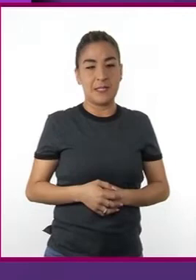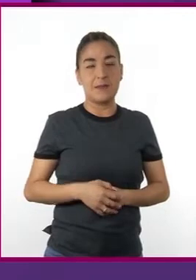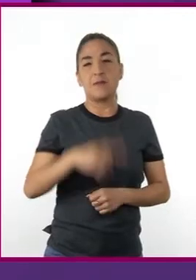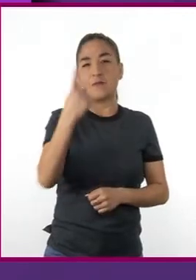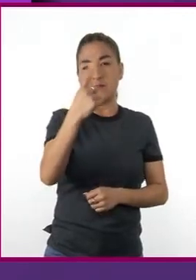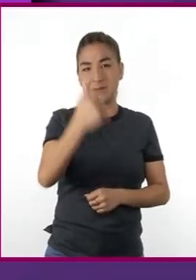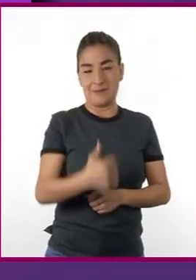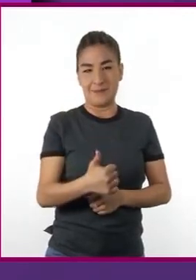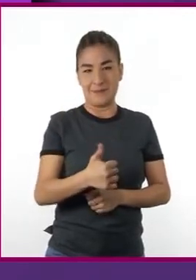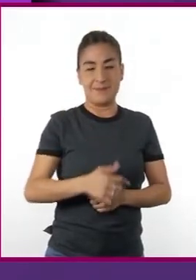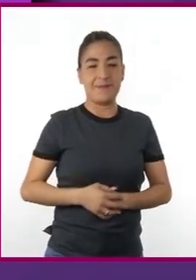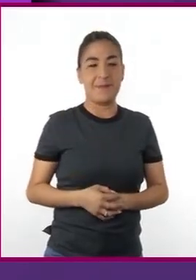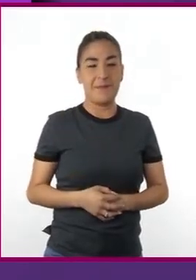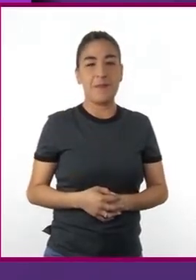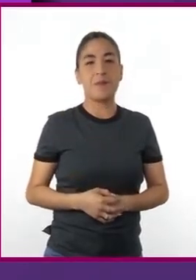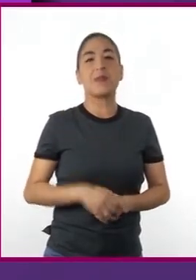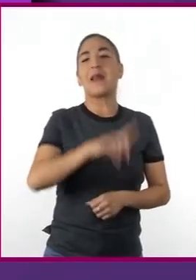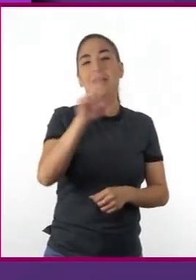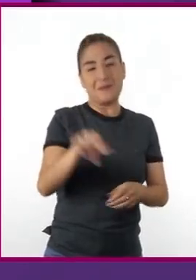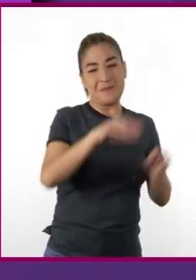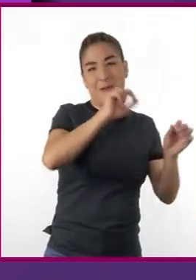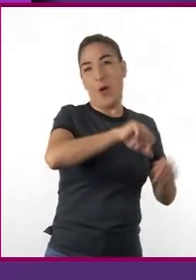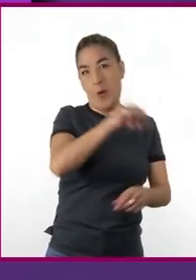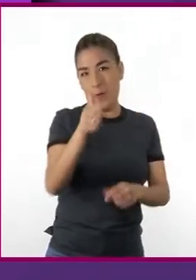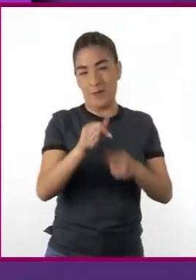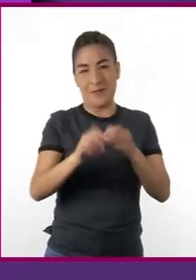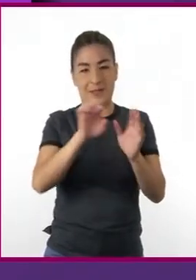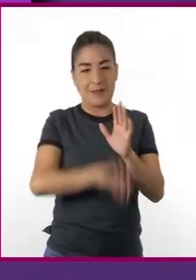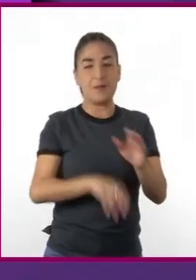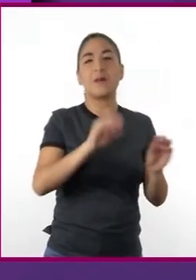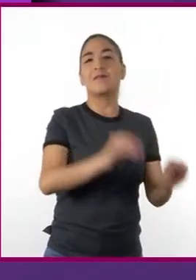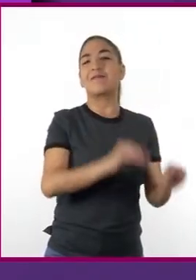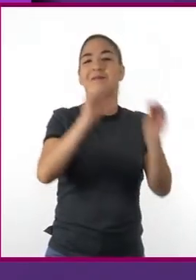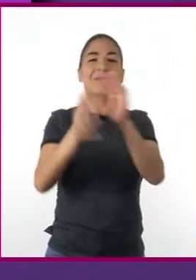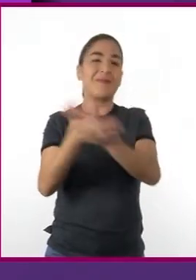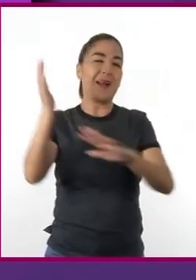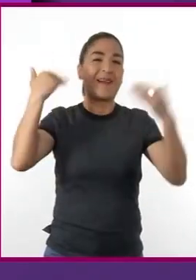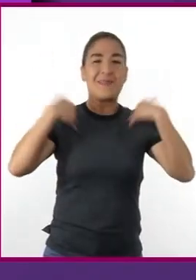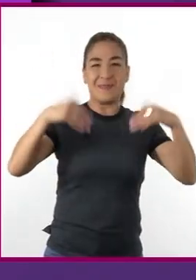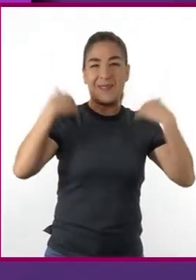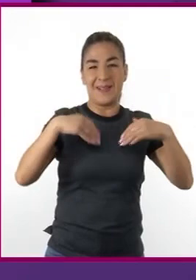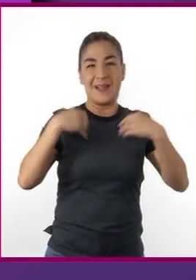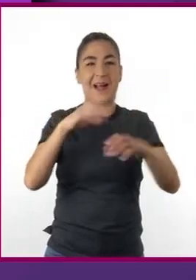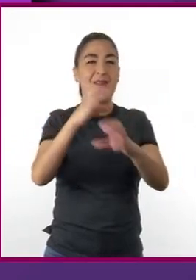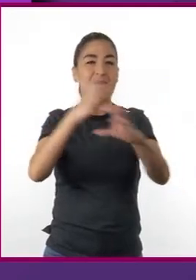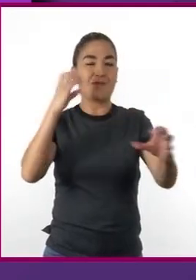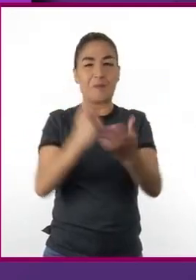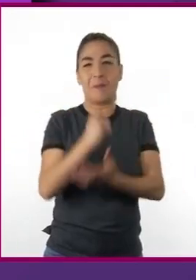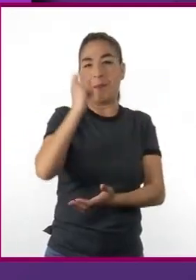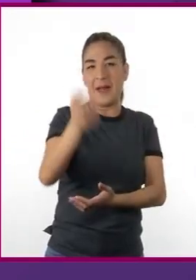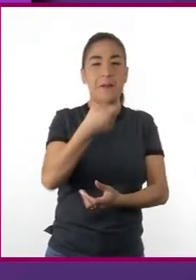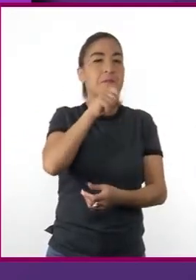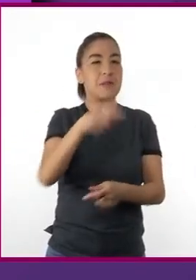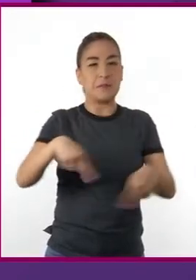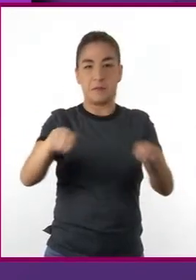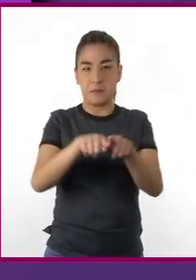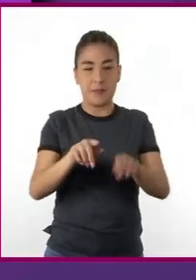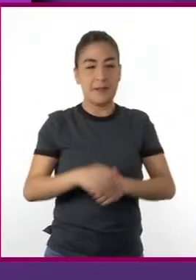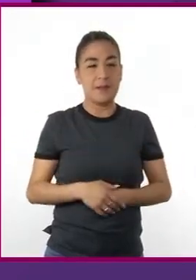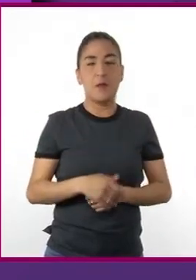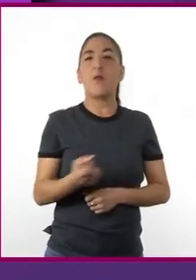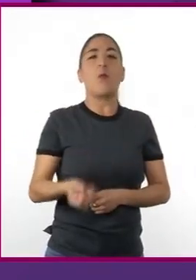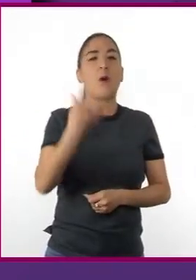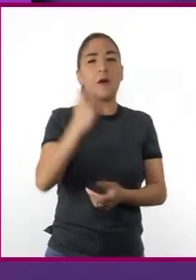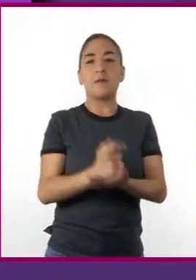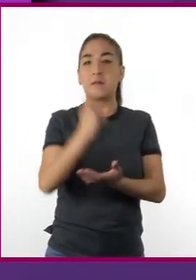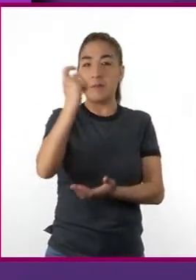1/6. Para ir de excursión, el grupo de Claudia contrató un autobús por un precio fijo. La cantidad de